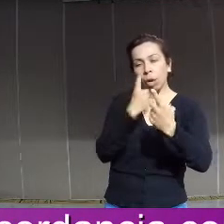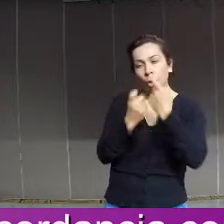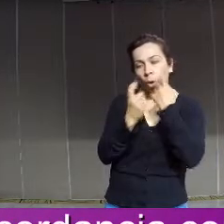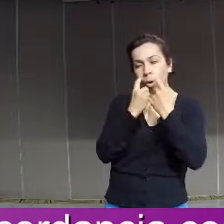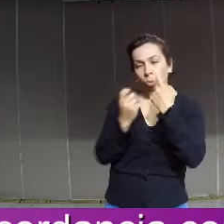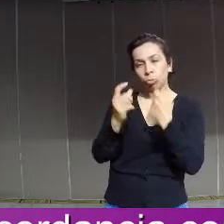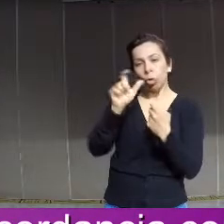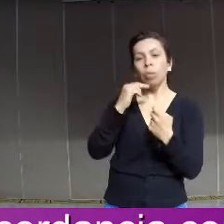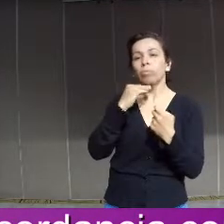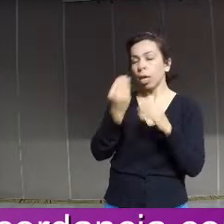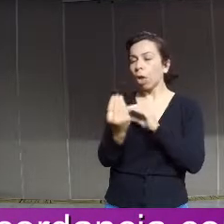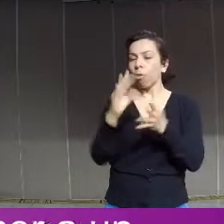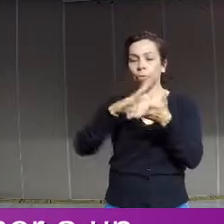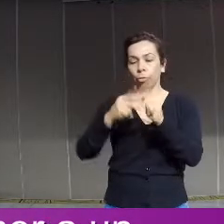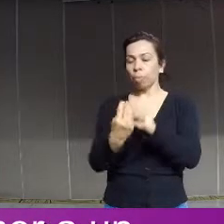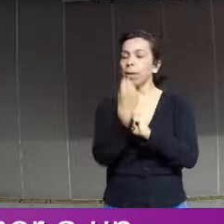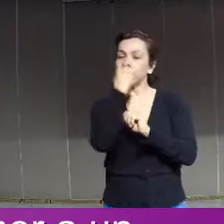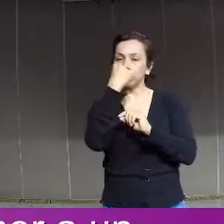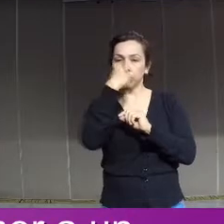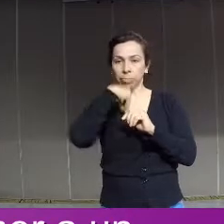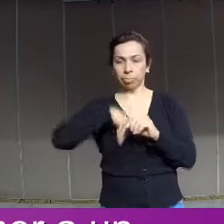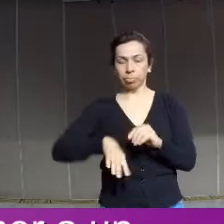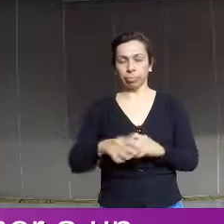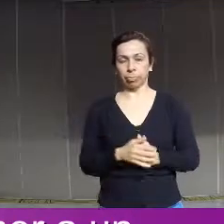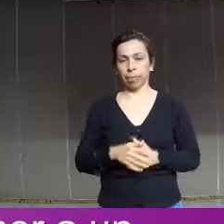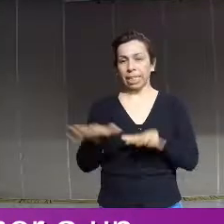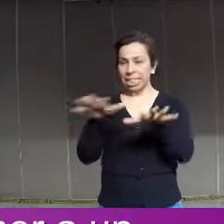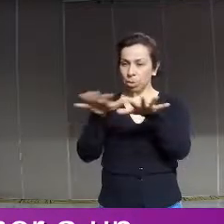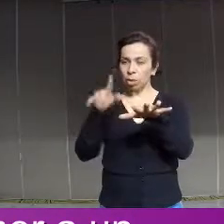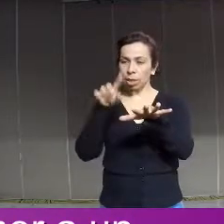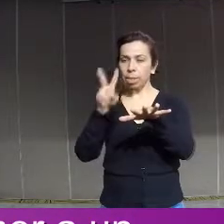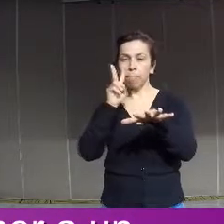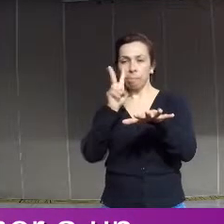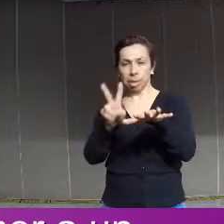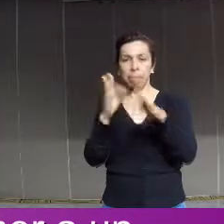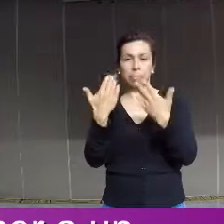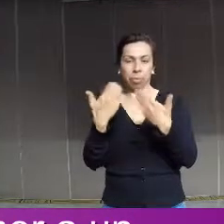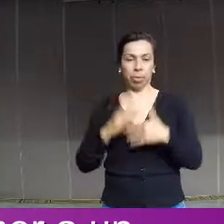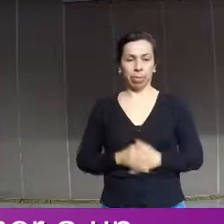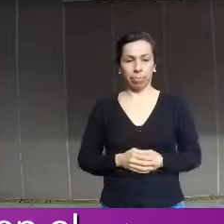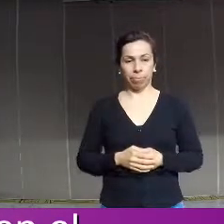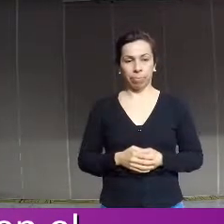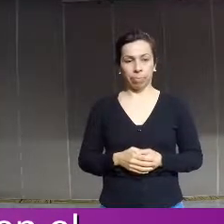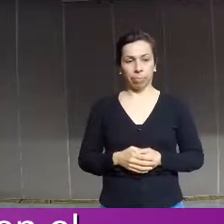cada chico, ahí se puede ver qué está pasando. No, son dos cosas complementarias.